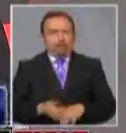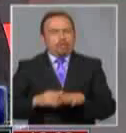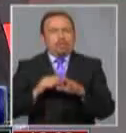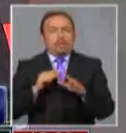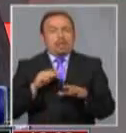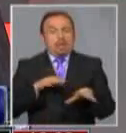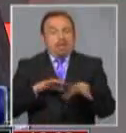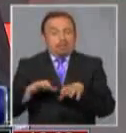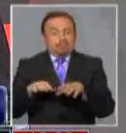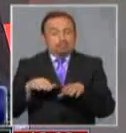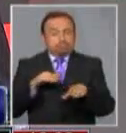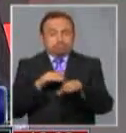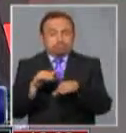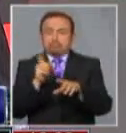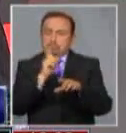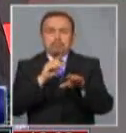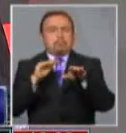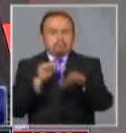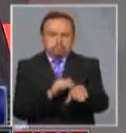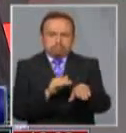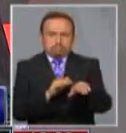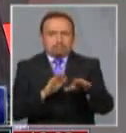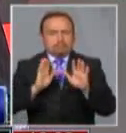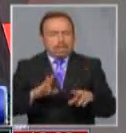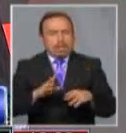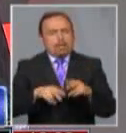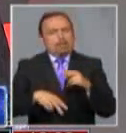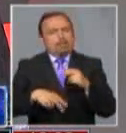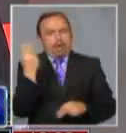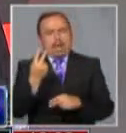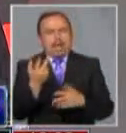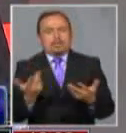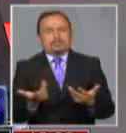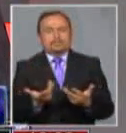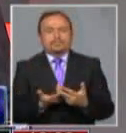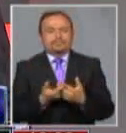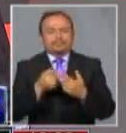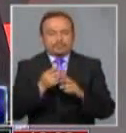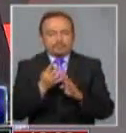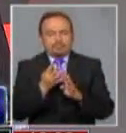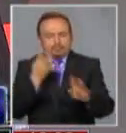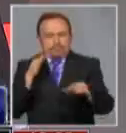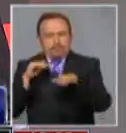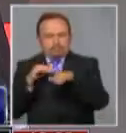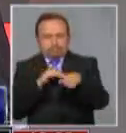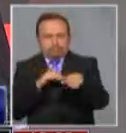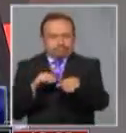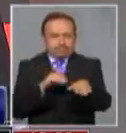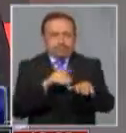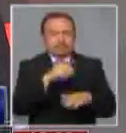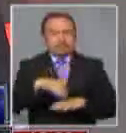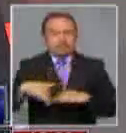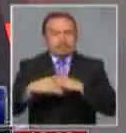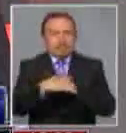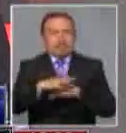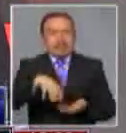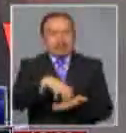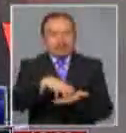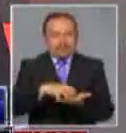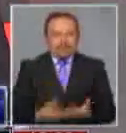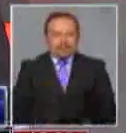actividades como en otras ciudades además de de eso le sumaron caravanas por el por las calles de la ciudad eh